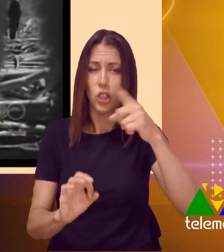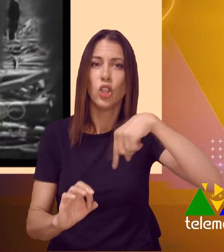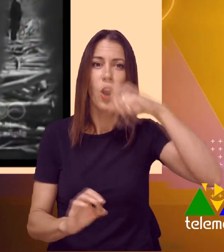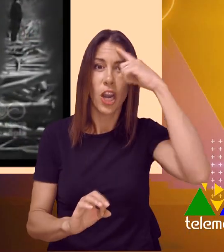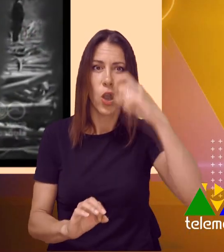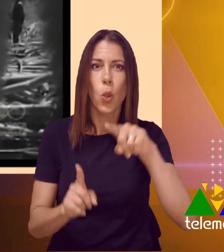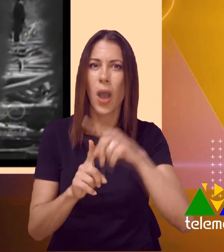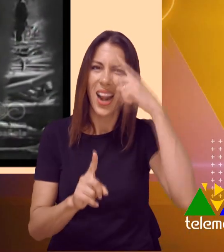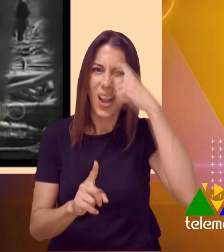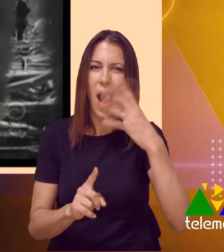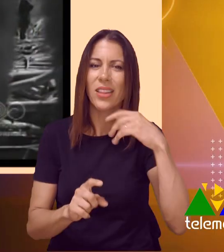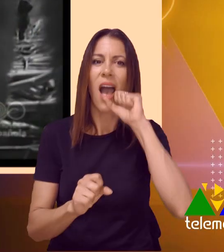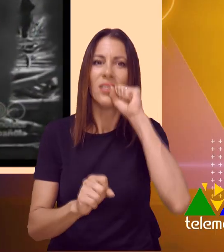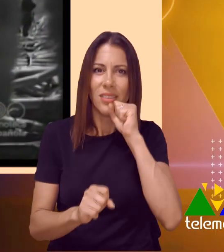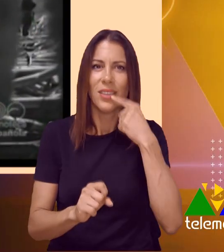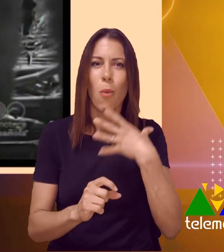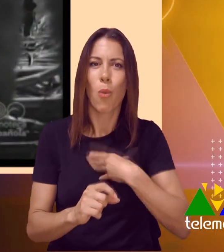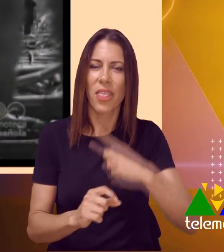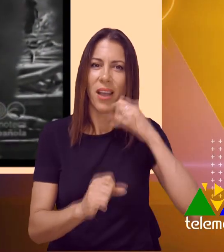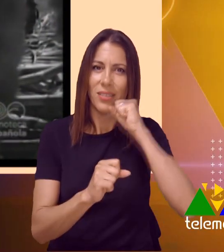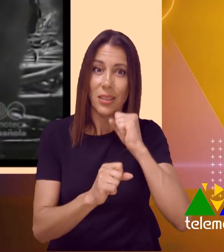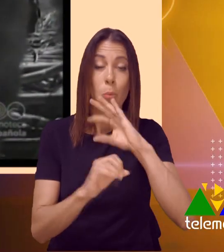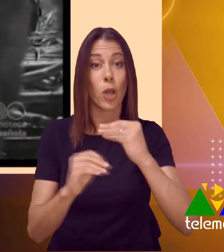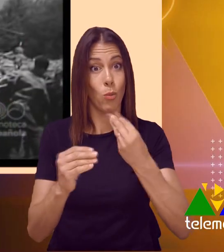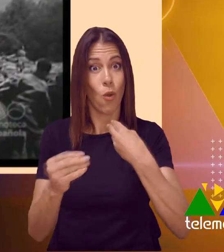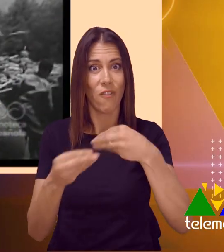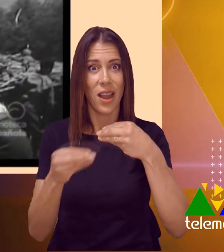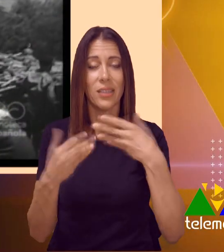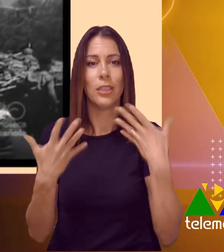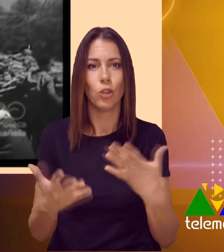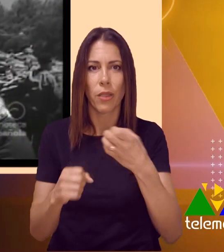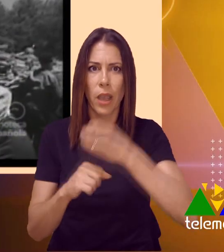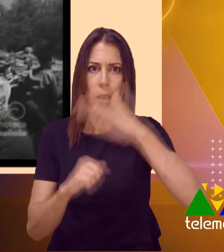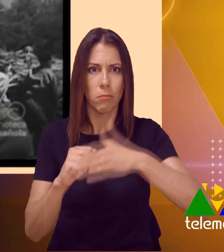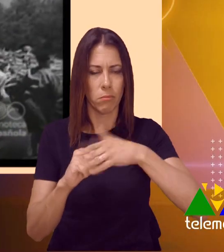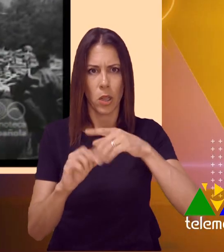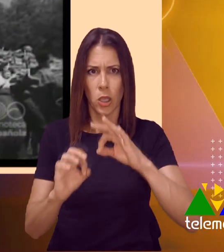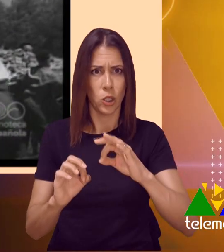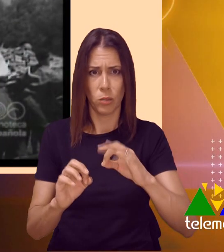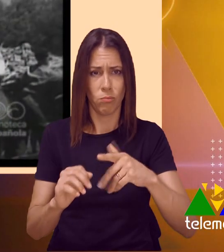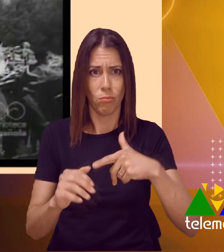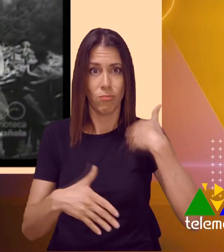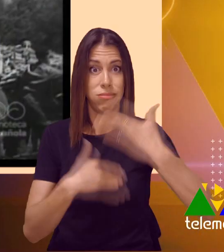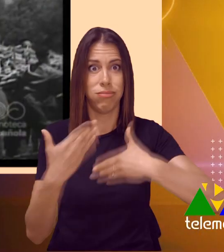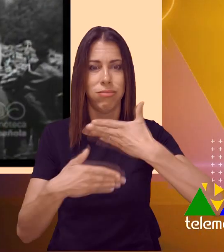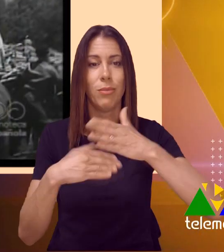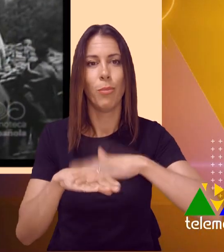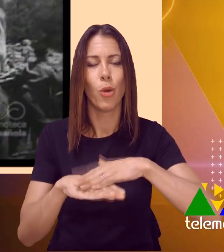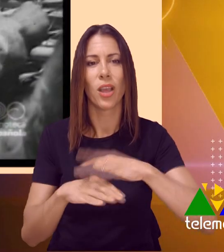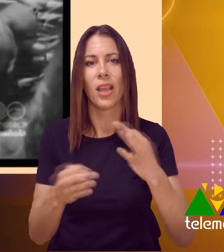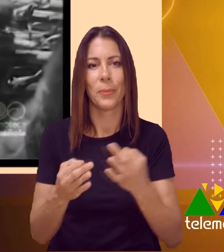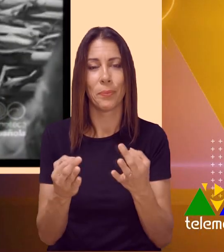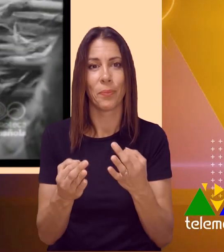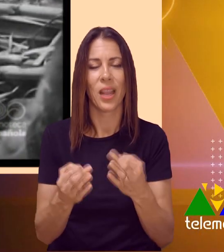recordamos que se podía chupar, ¿no? Es decir, era una caña bastante blanda, y esa caña fue revolucionaria porque